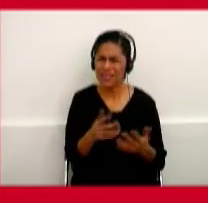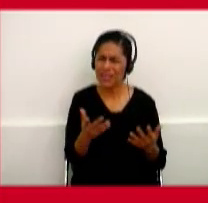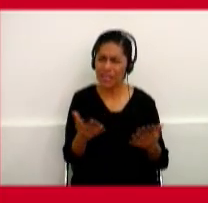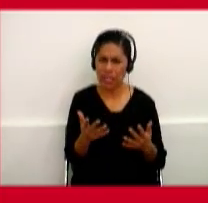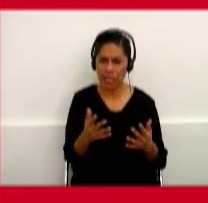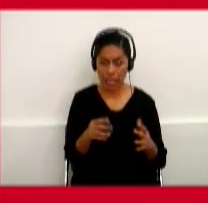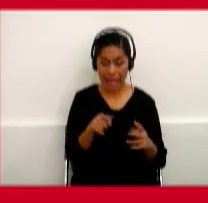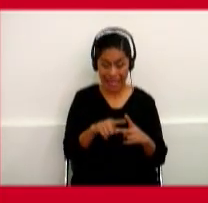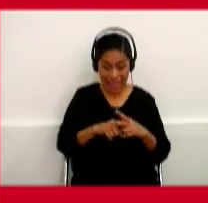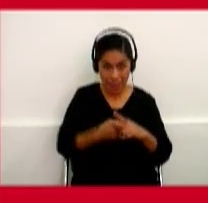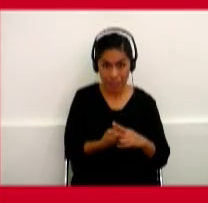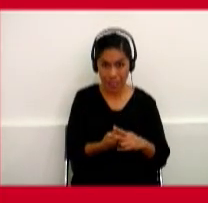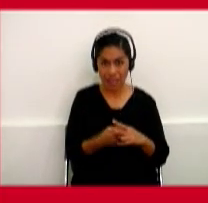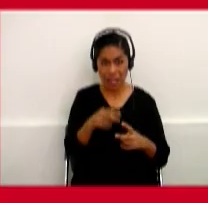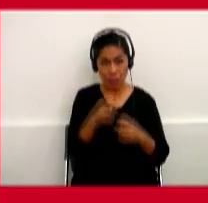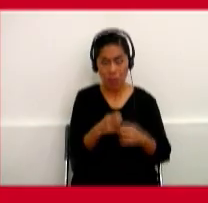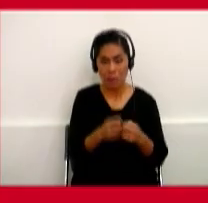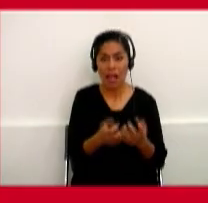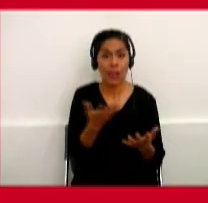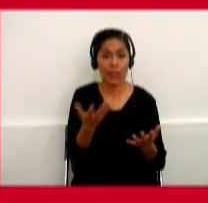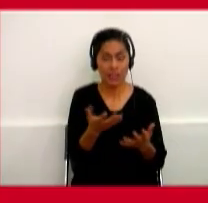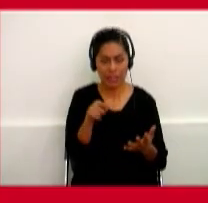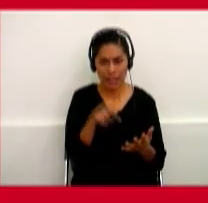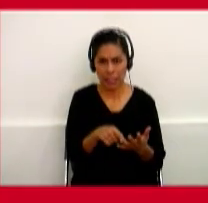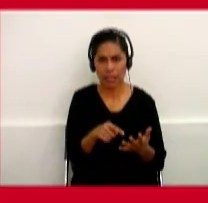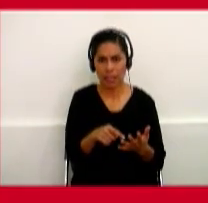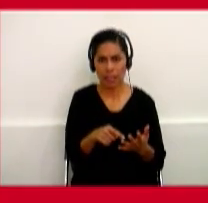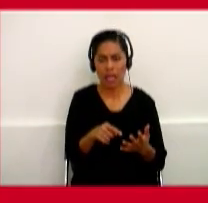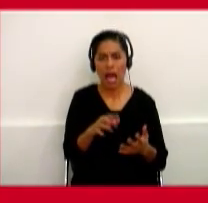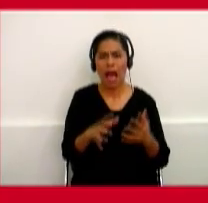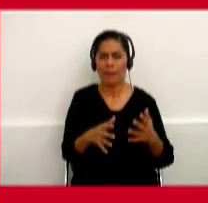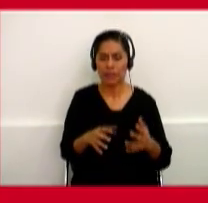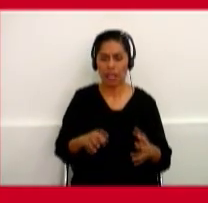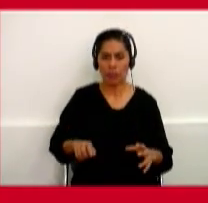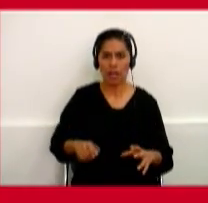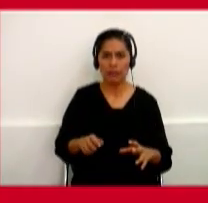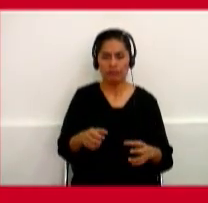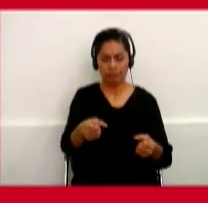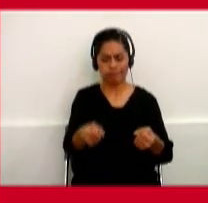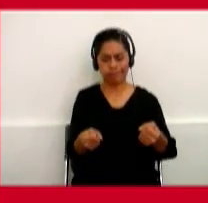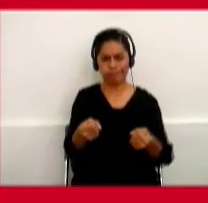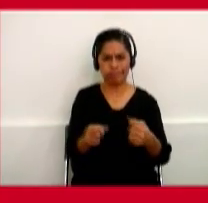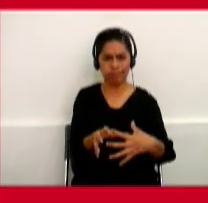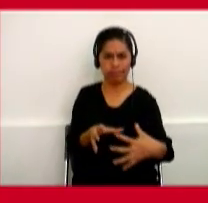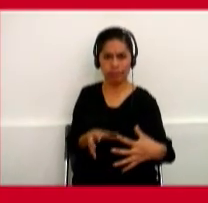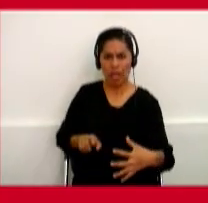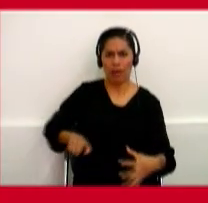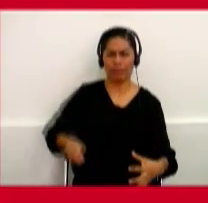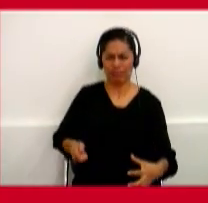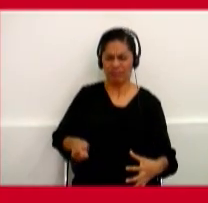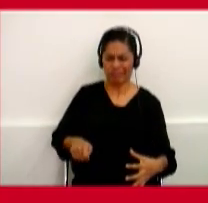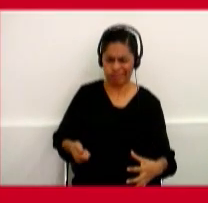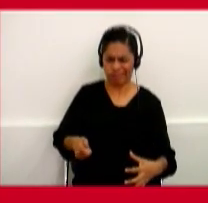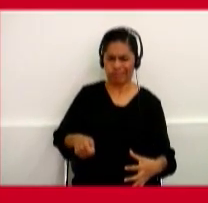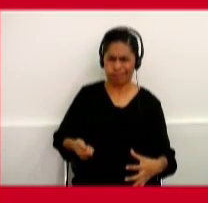habló bastante de que habían arranques en seco, de que altas temperaturas. No hemos podido